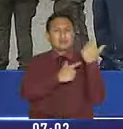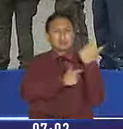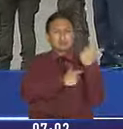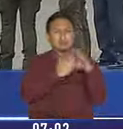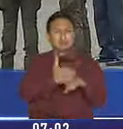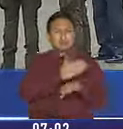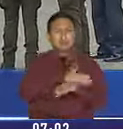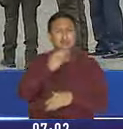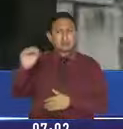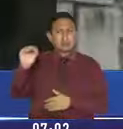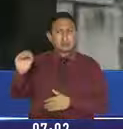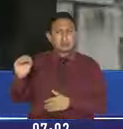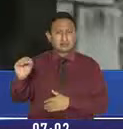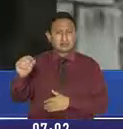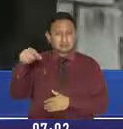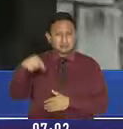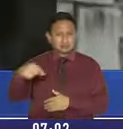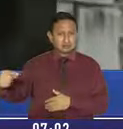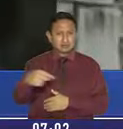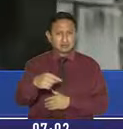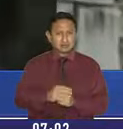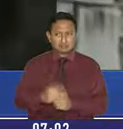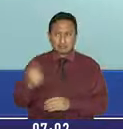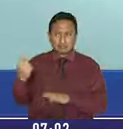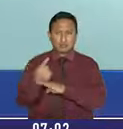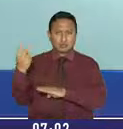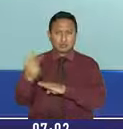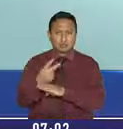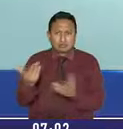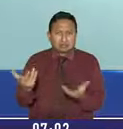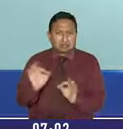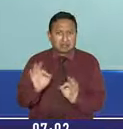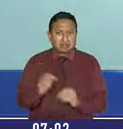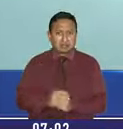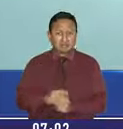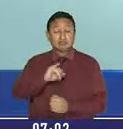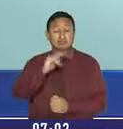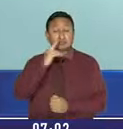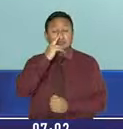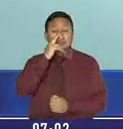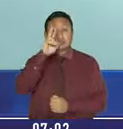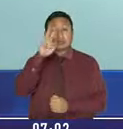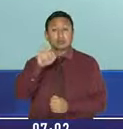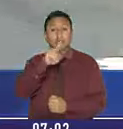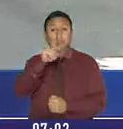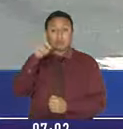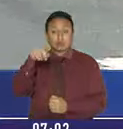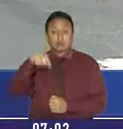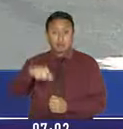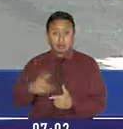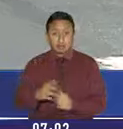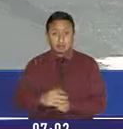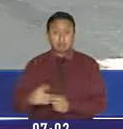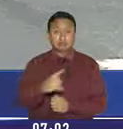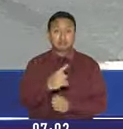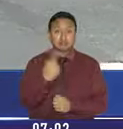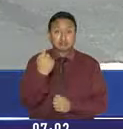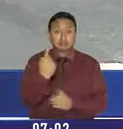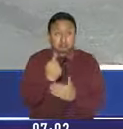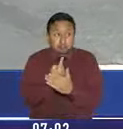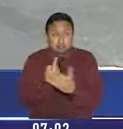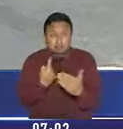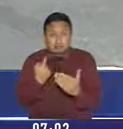recientes apariciones de Don Nasa, si desde junio de 2021 él mismo se encontraba en la clandestinidad tras ser acusado de captación ilegal